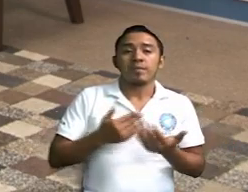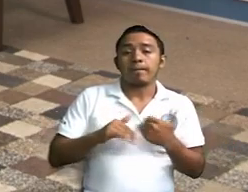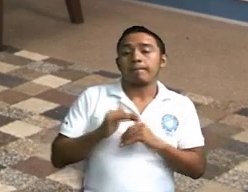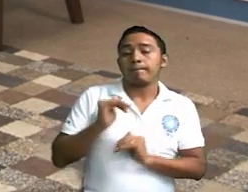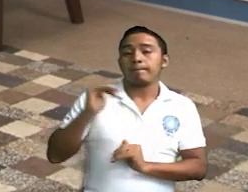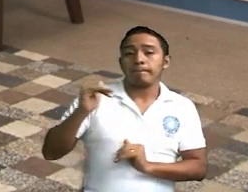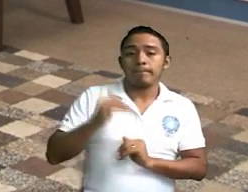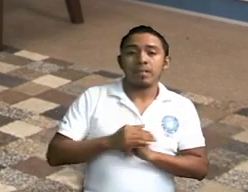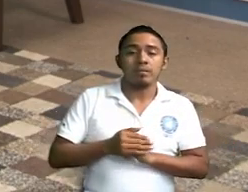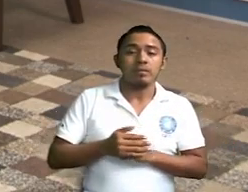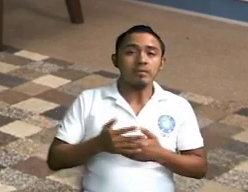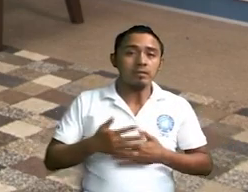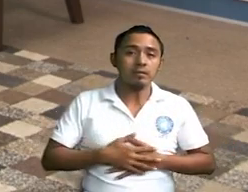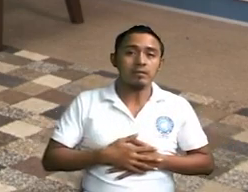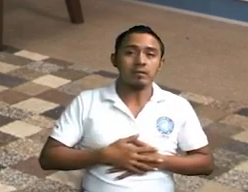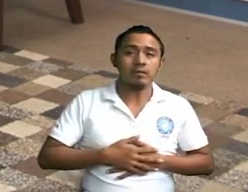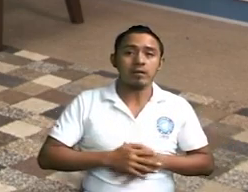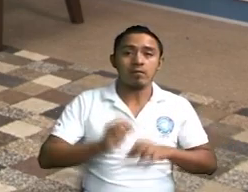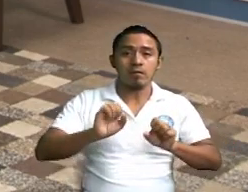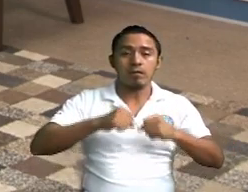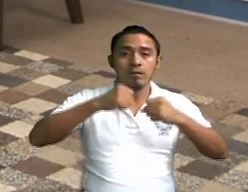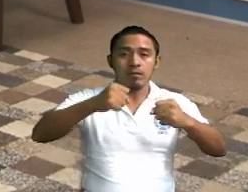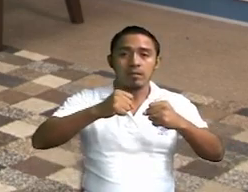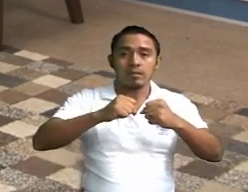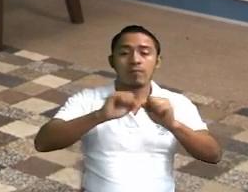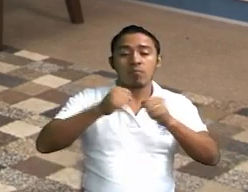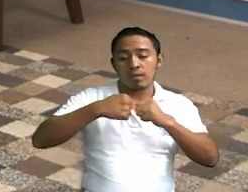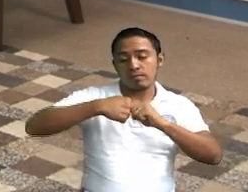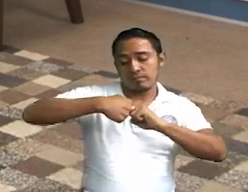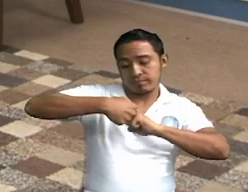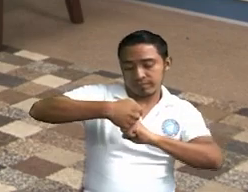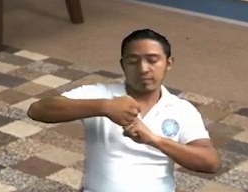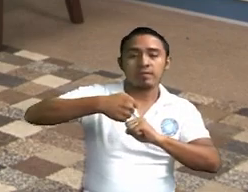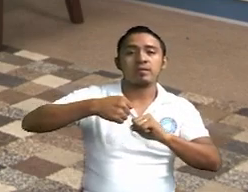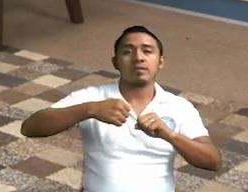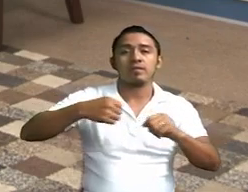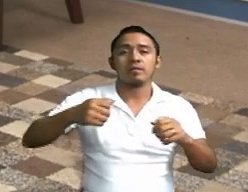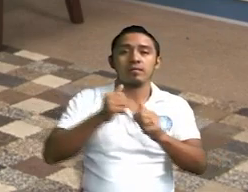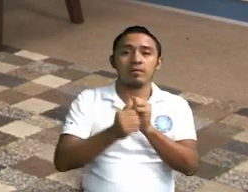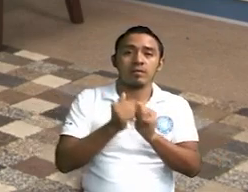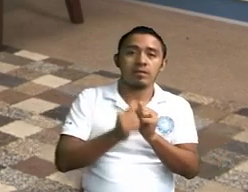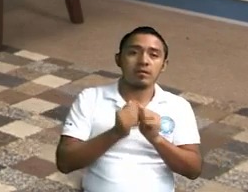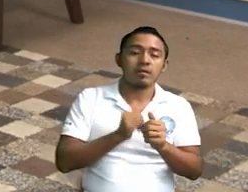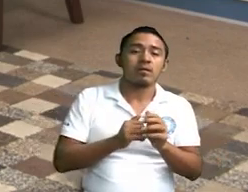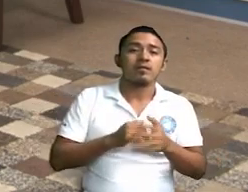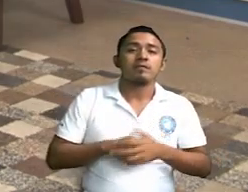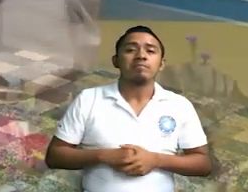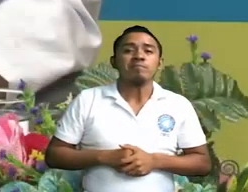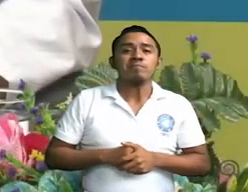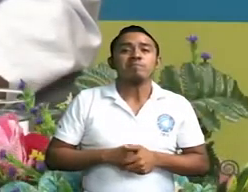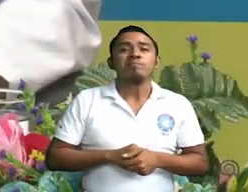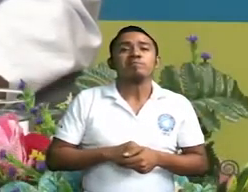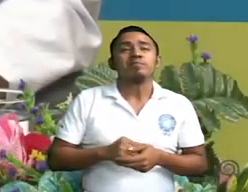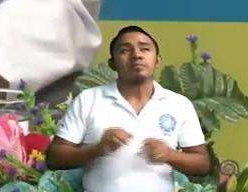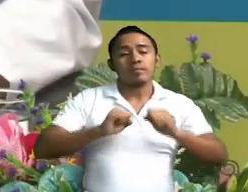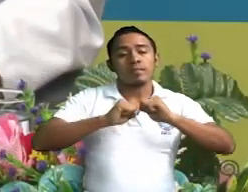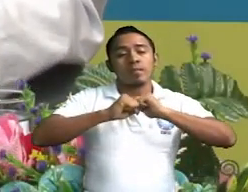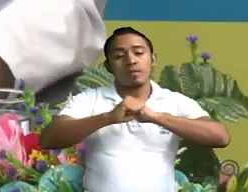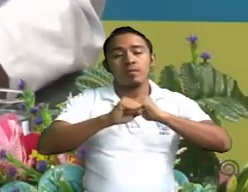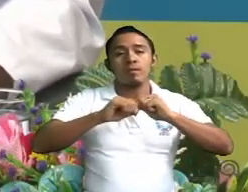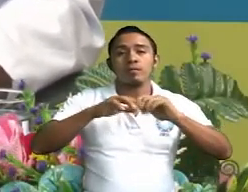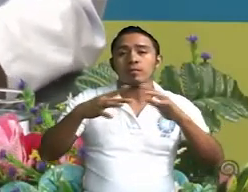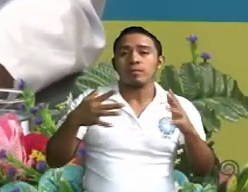mayor resistencia a dislocarse. Sabemos, ¿verdad?, que uno de los problemas que presentan muchas articulaciones son las dislocaciones,